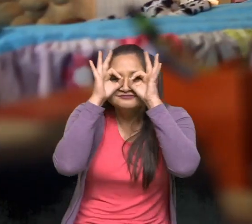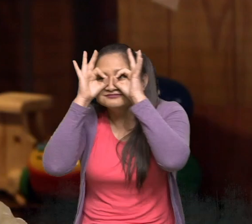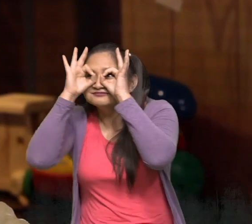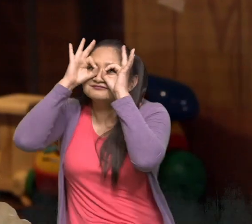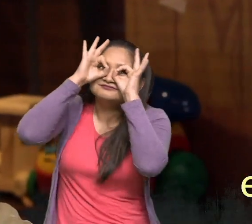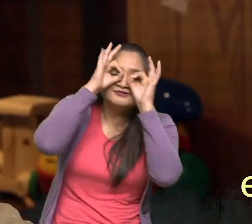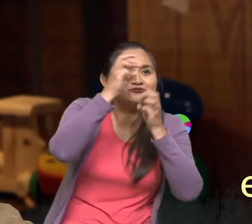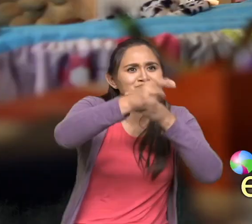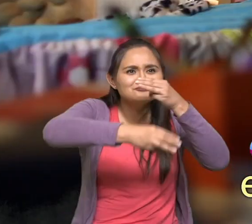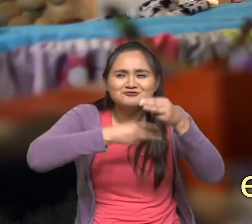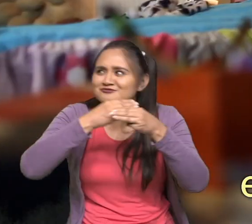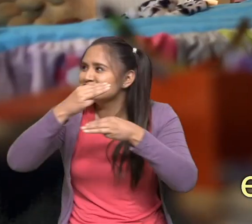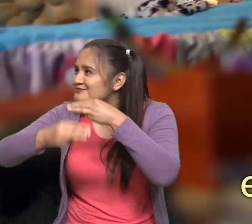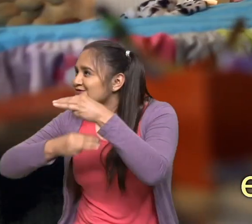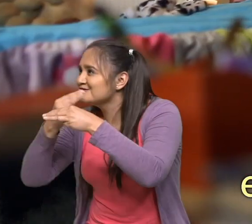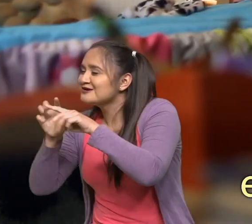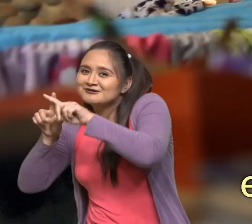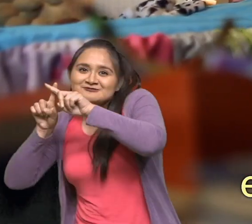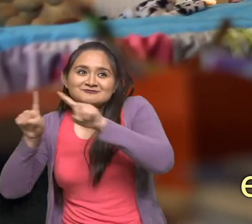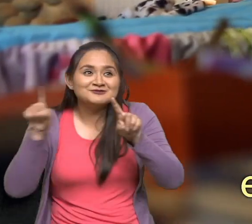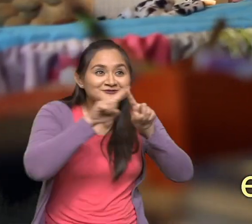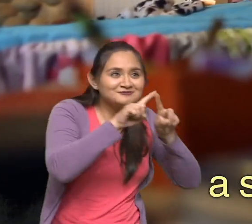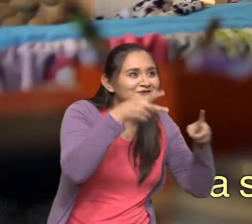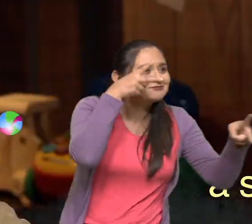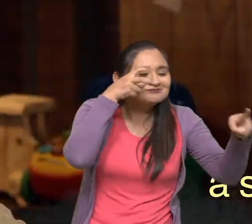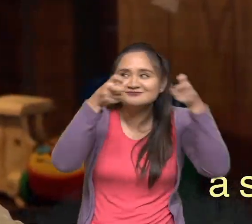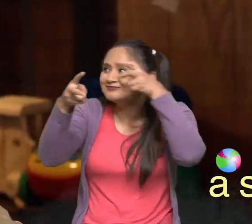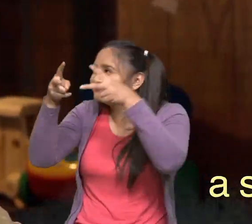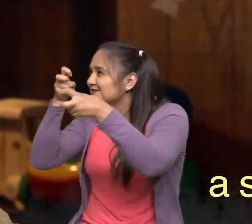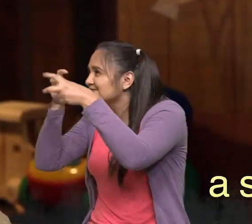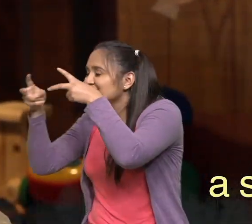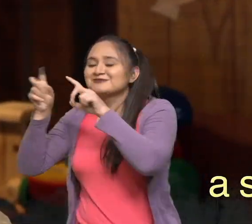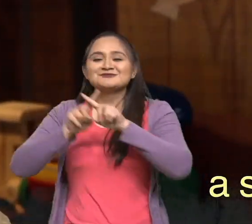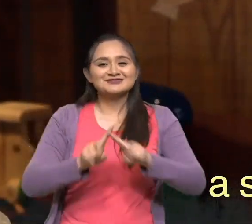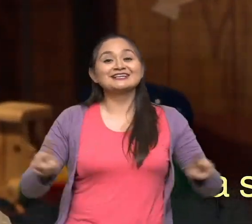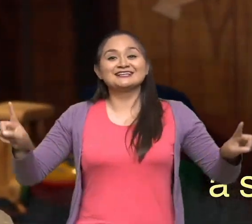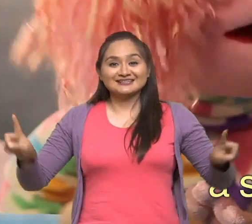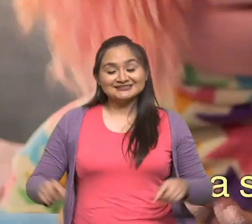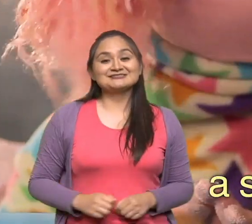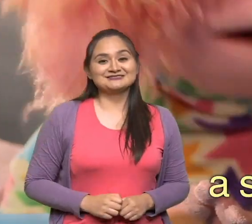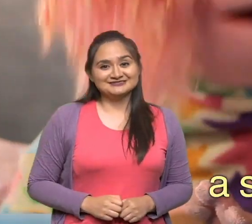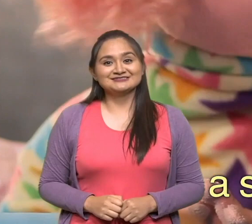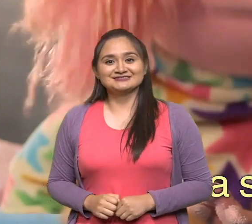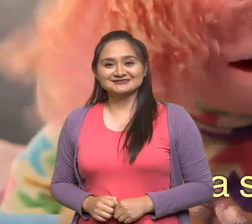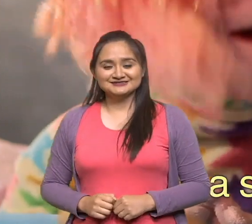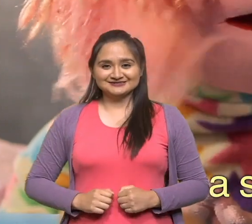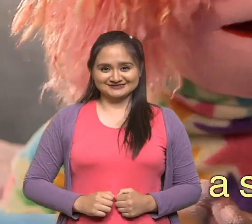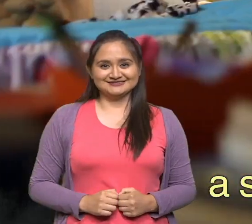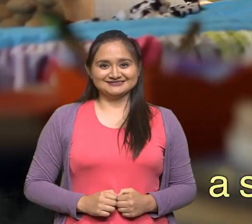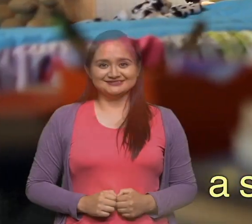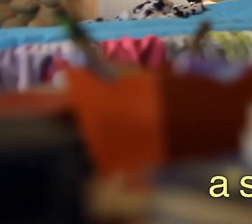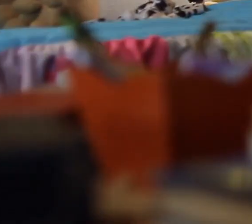con sus lentes, el mundo, cada quien a su manera lo puede